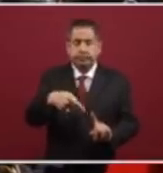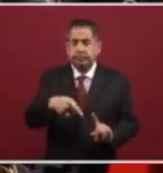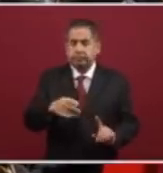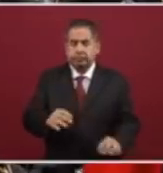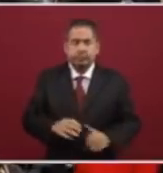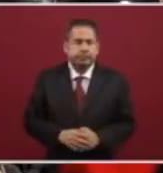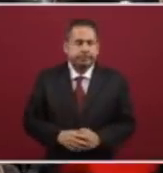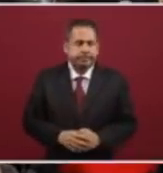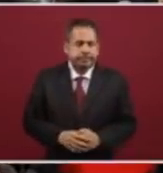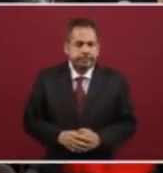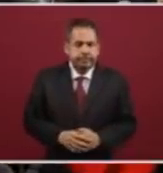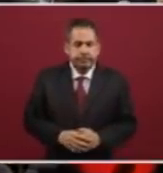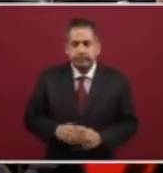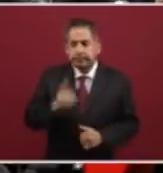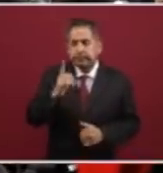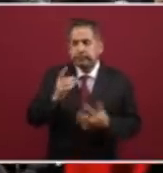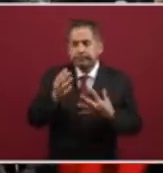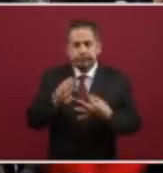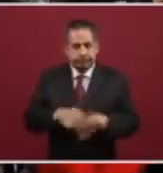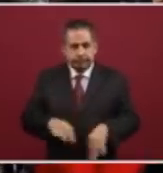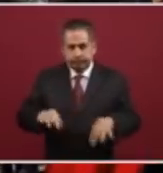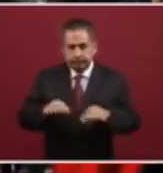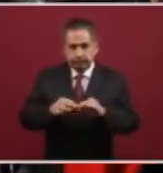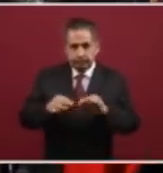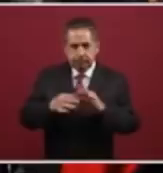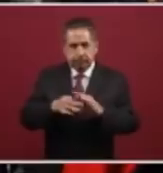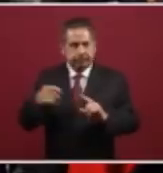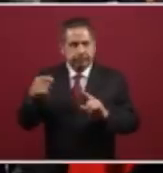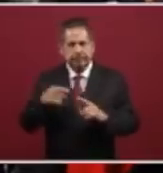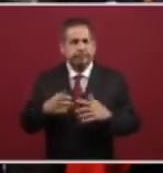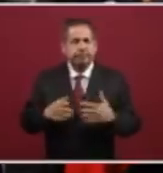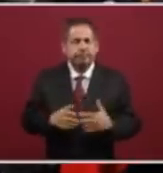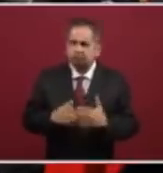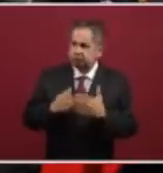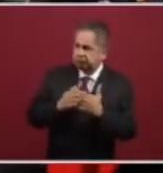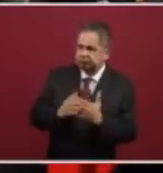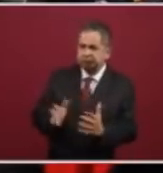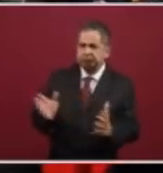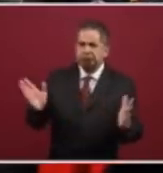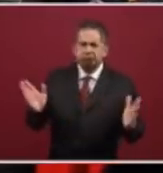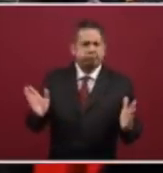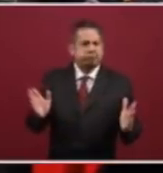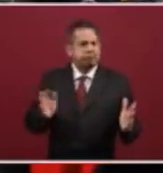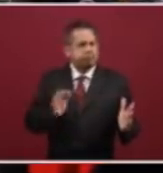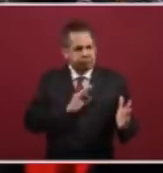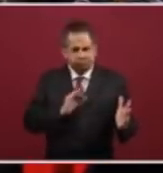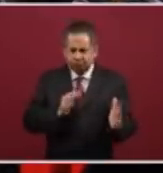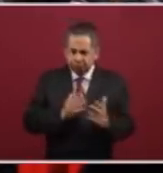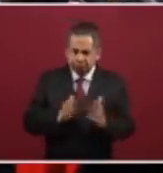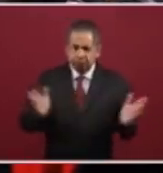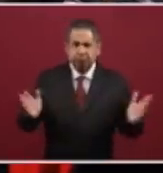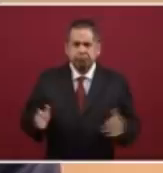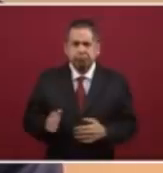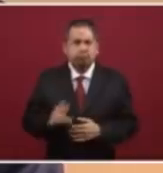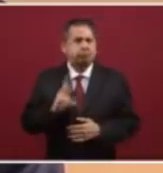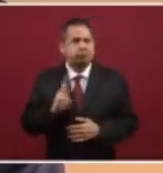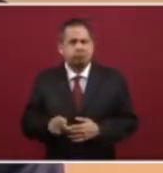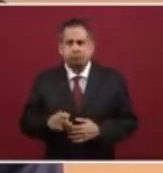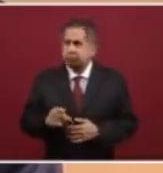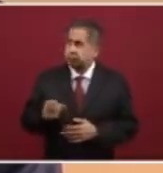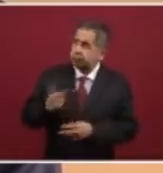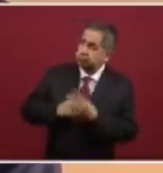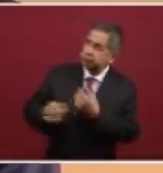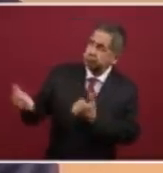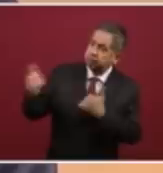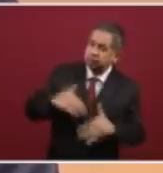y lo más importante s abrirlas fuertes como aquí se dijo más de 20.000